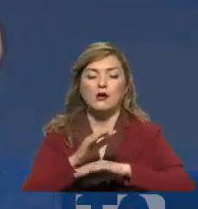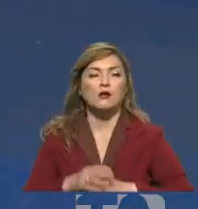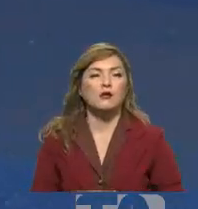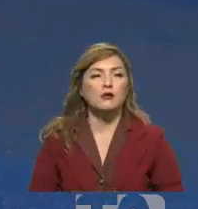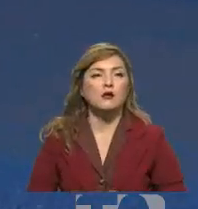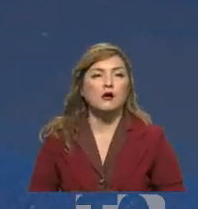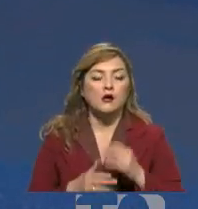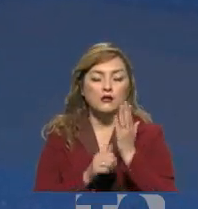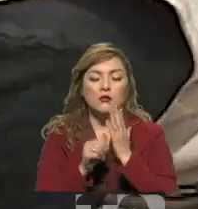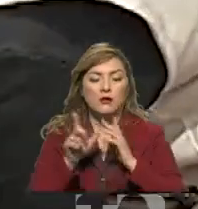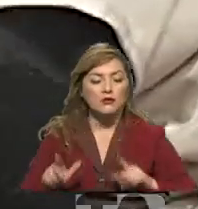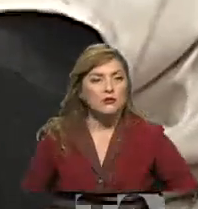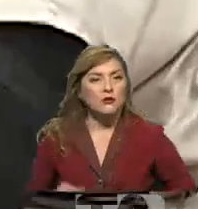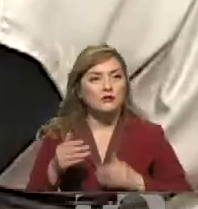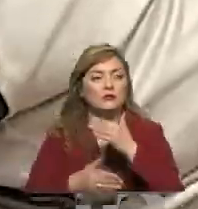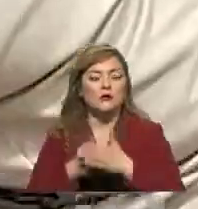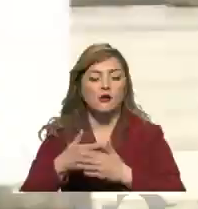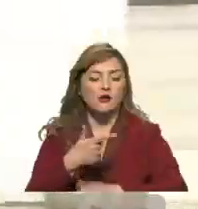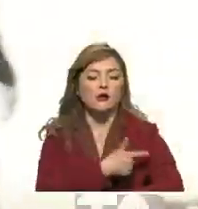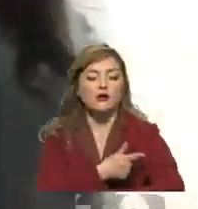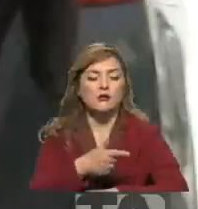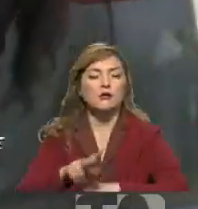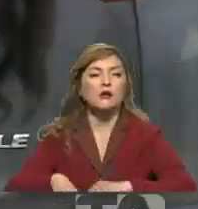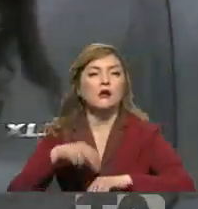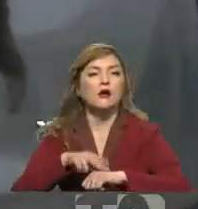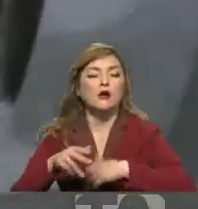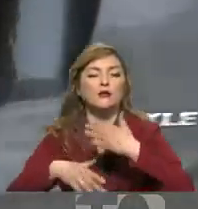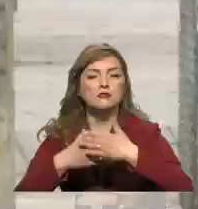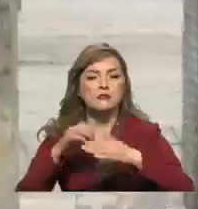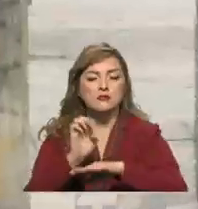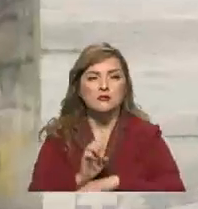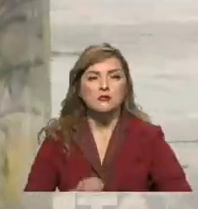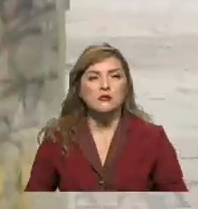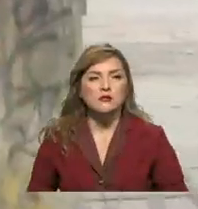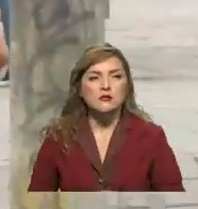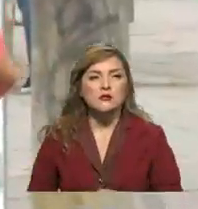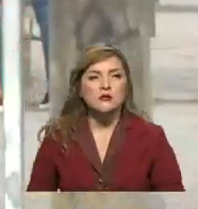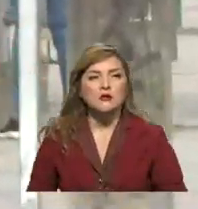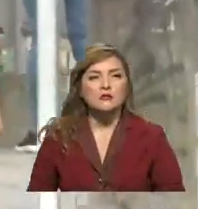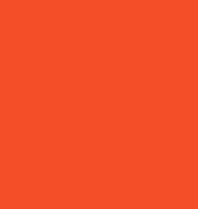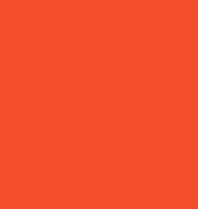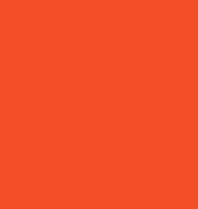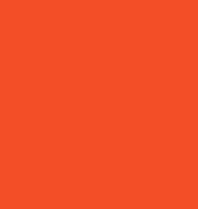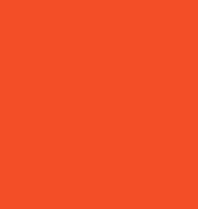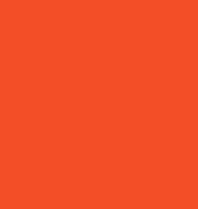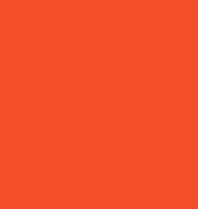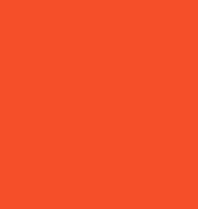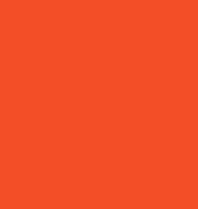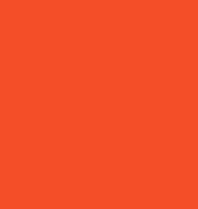el mismo ministerio, el proceso de vacunación se normalizó en todo el país. Helen Quiñones, 24 horas.